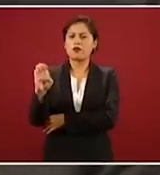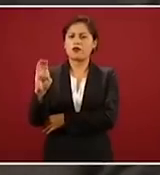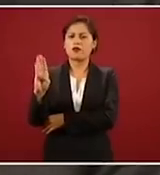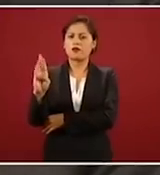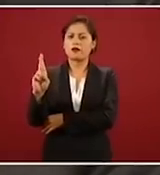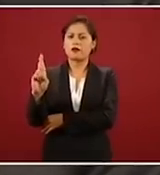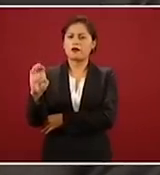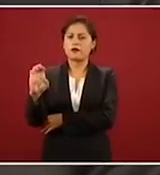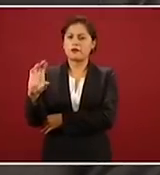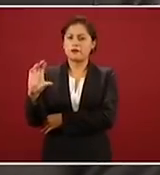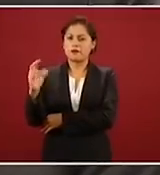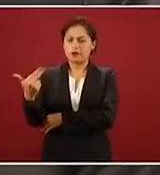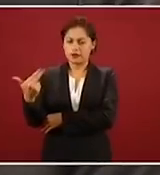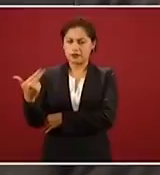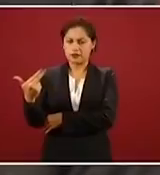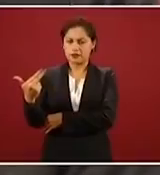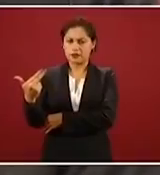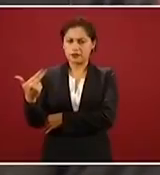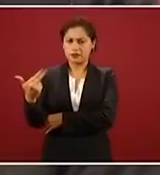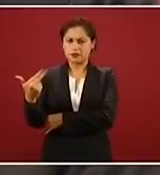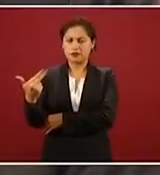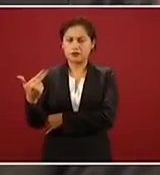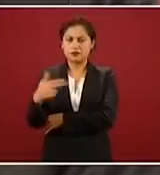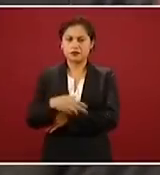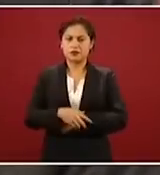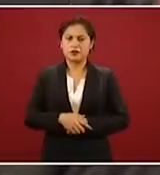en el tiempo de